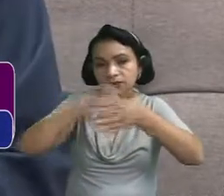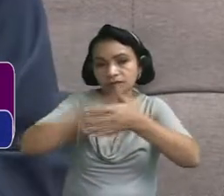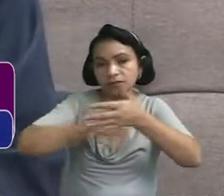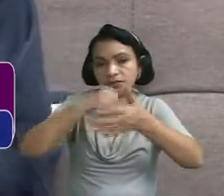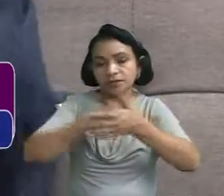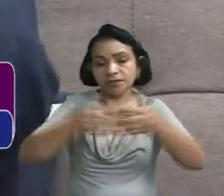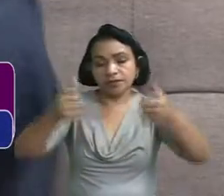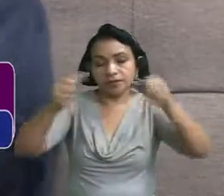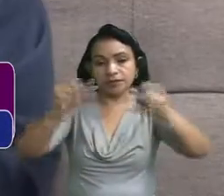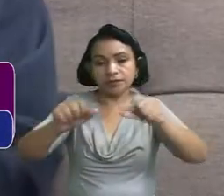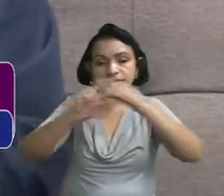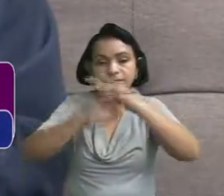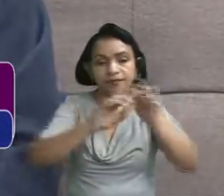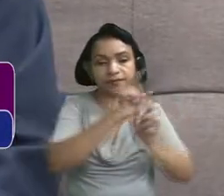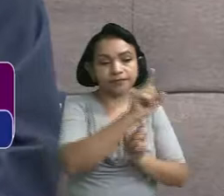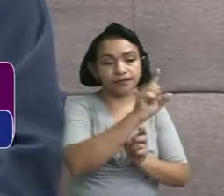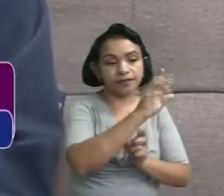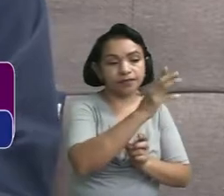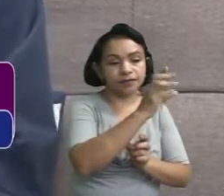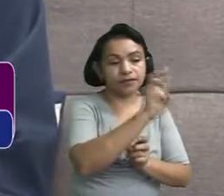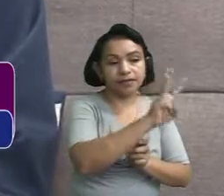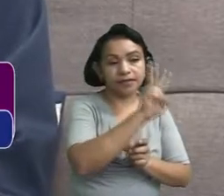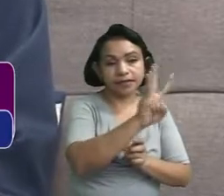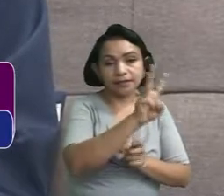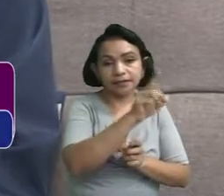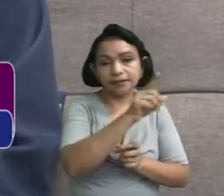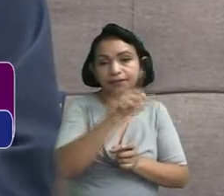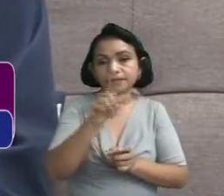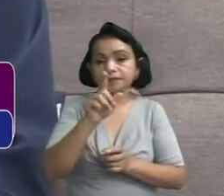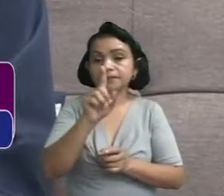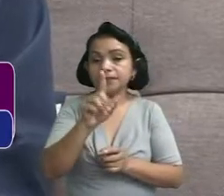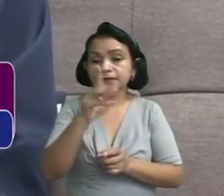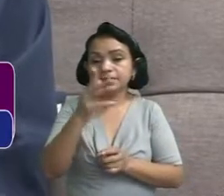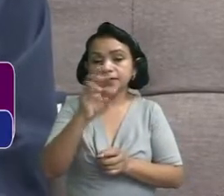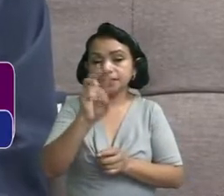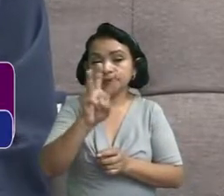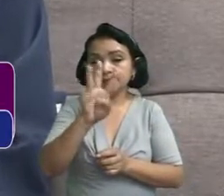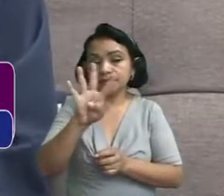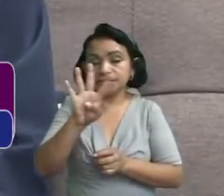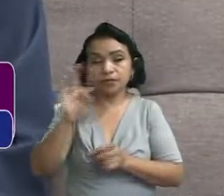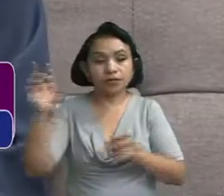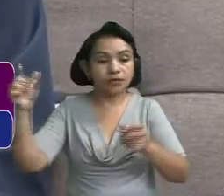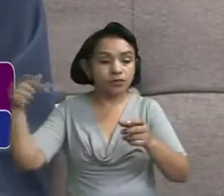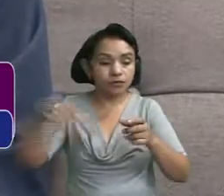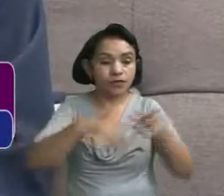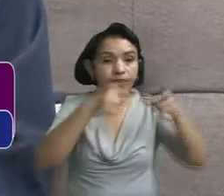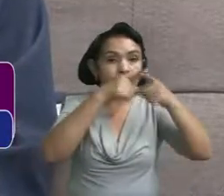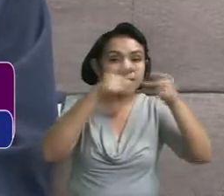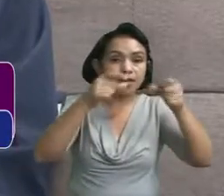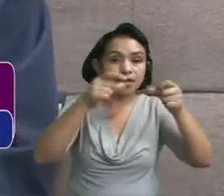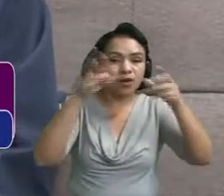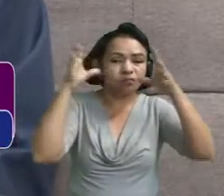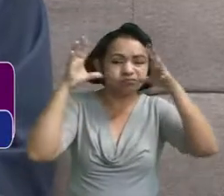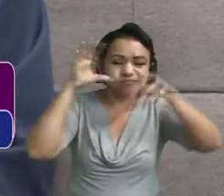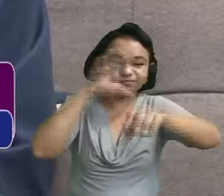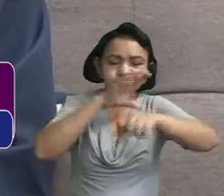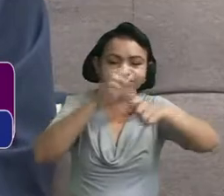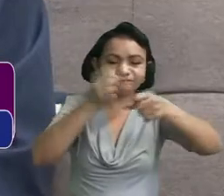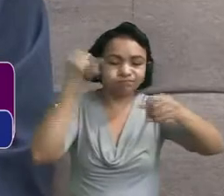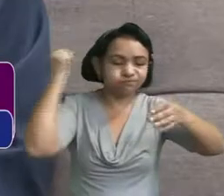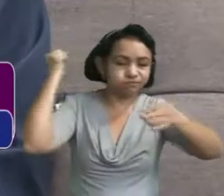cumplieron los acuerdos de paz entre 1933 y 1934, y el último viaje que hace a Managua es capturado y asesinado a traición.